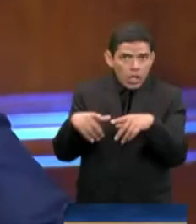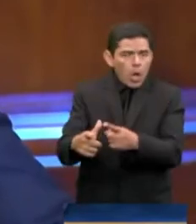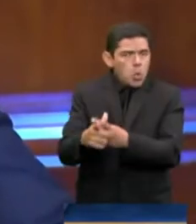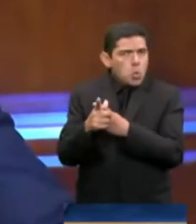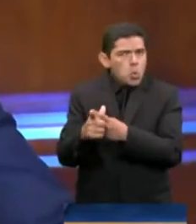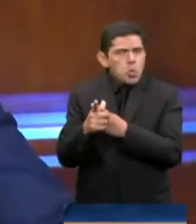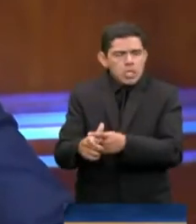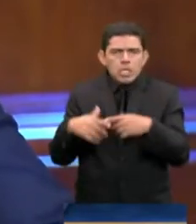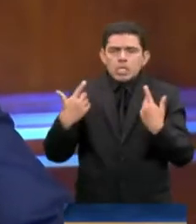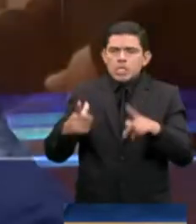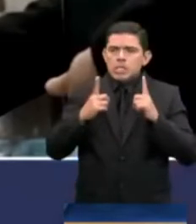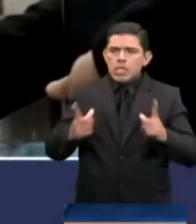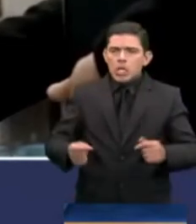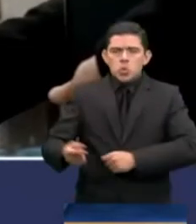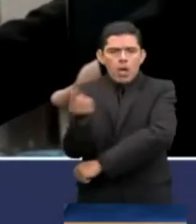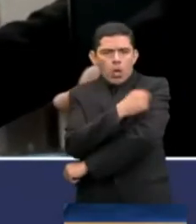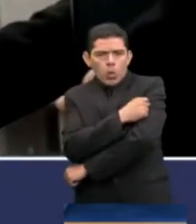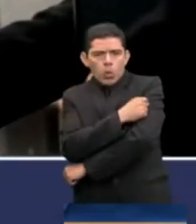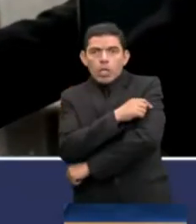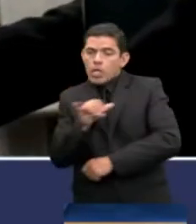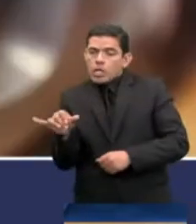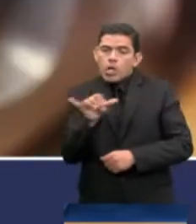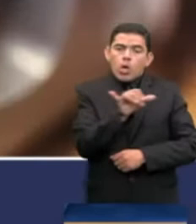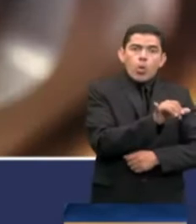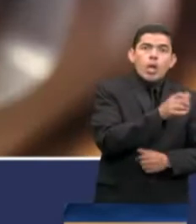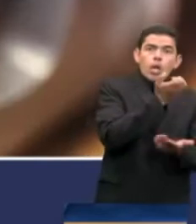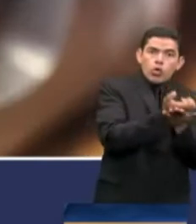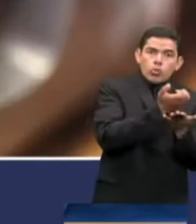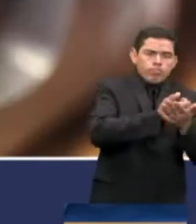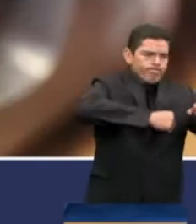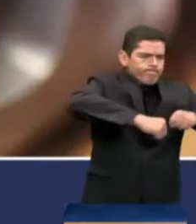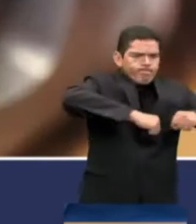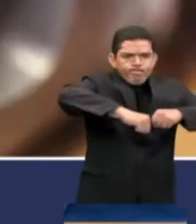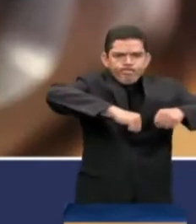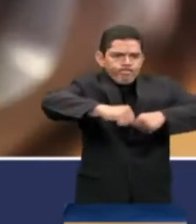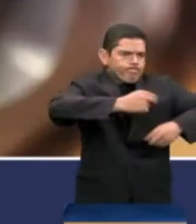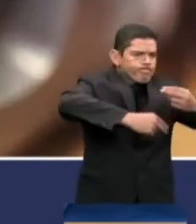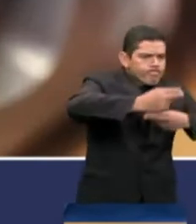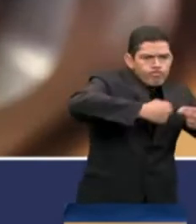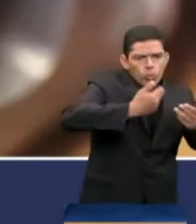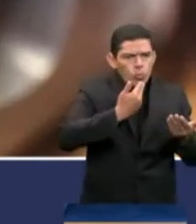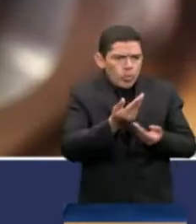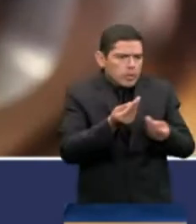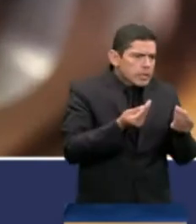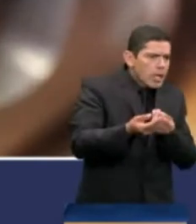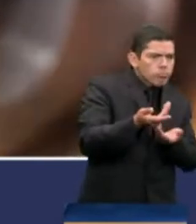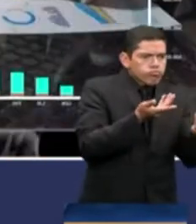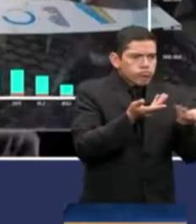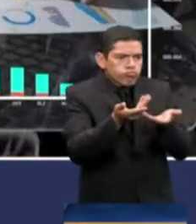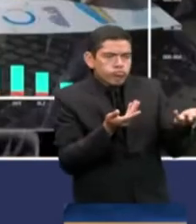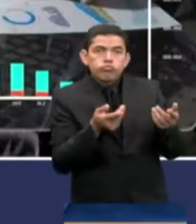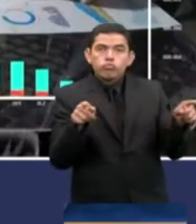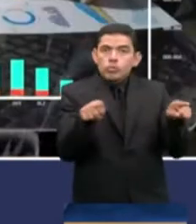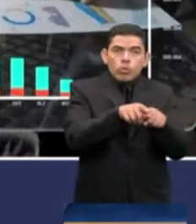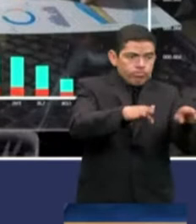urgente crisis sanitaria, nuestro frente económico llevaba a cabo una operación